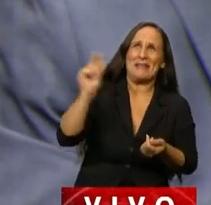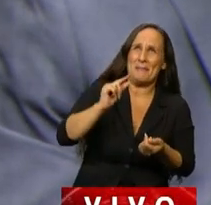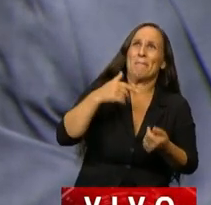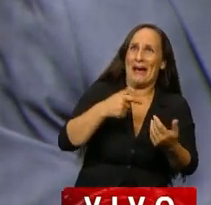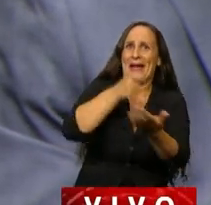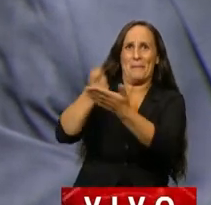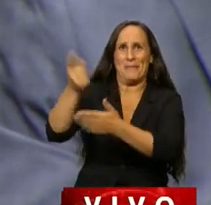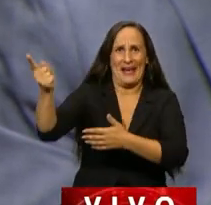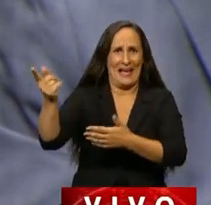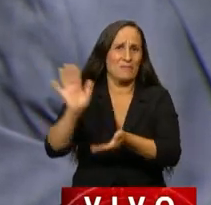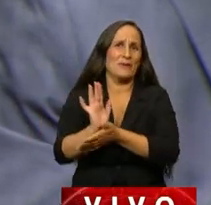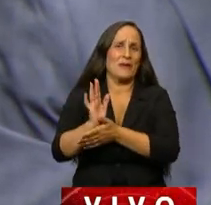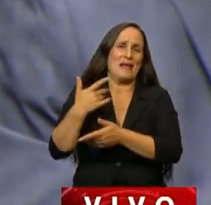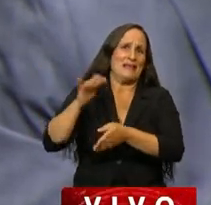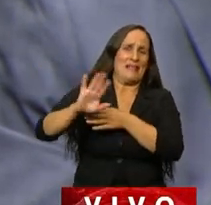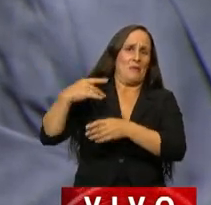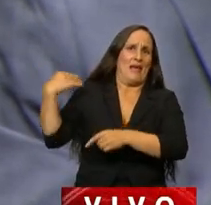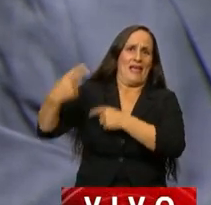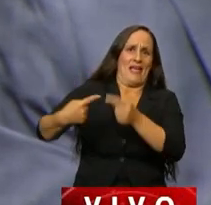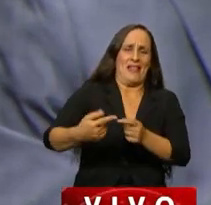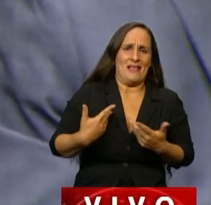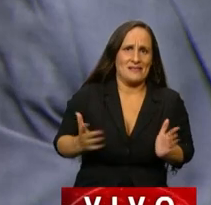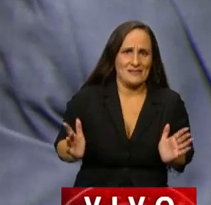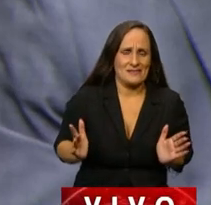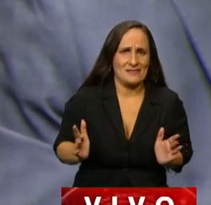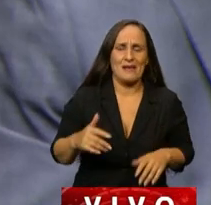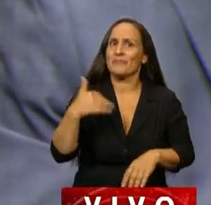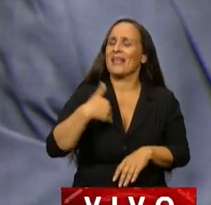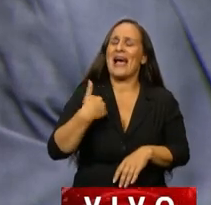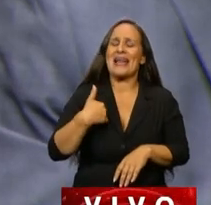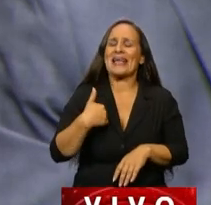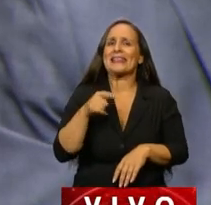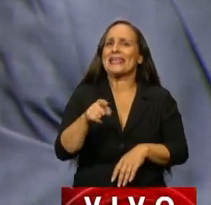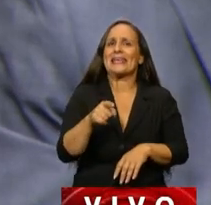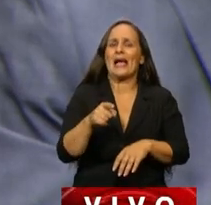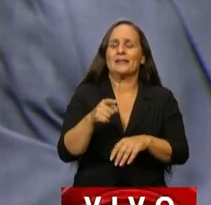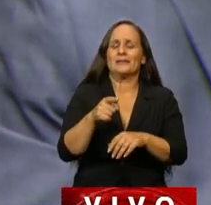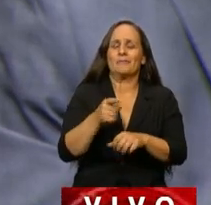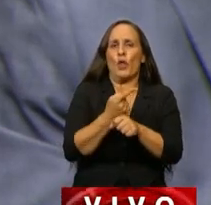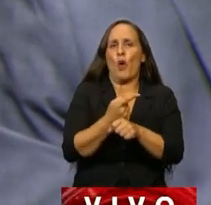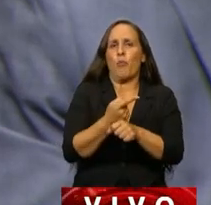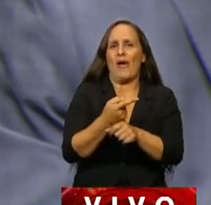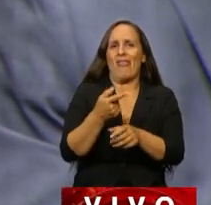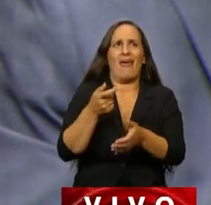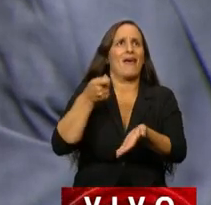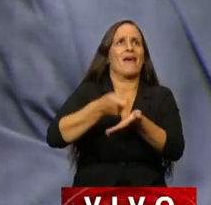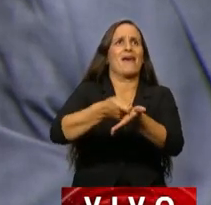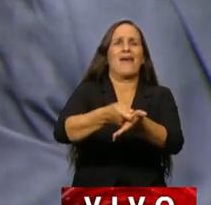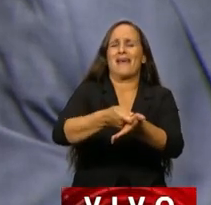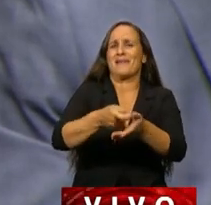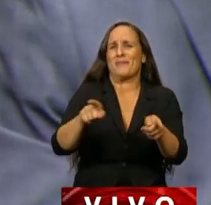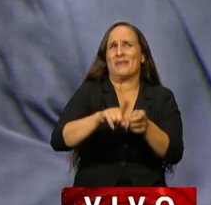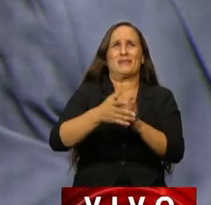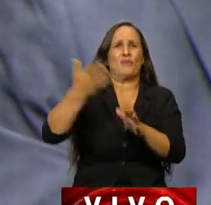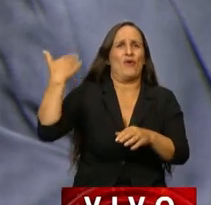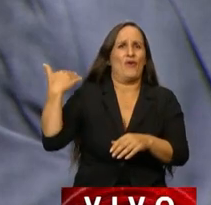insostenibles que hemos heredado. Nuestro país no puede hacerse cargo de los pagos acumulados y brutales